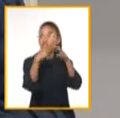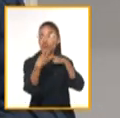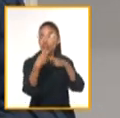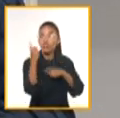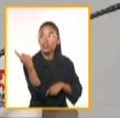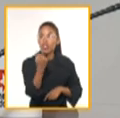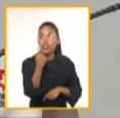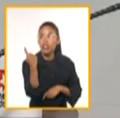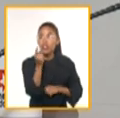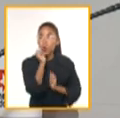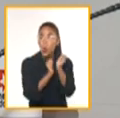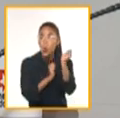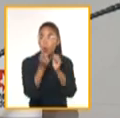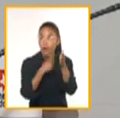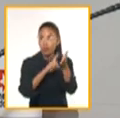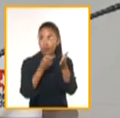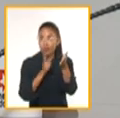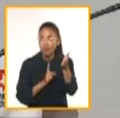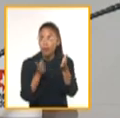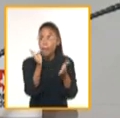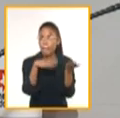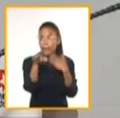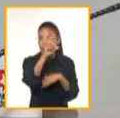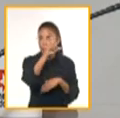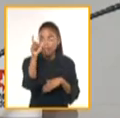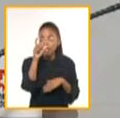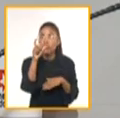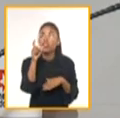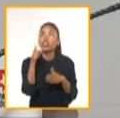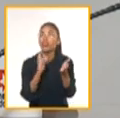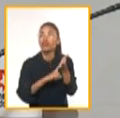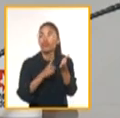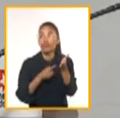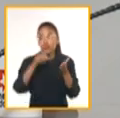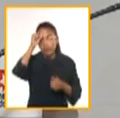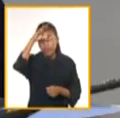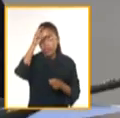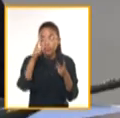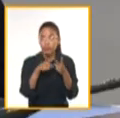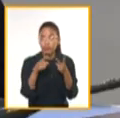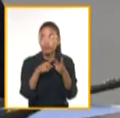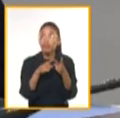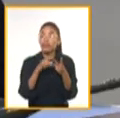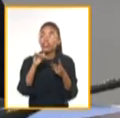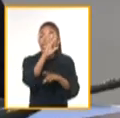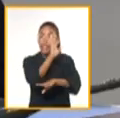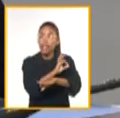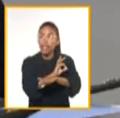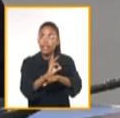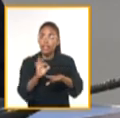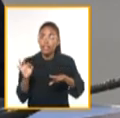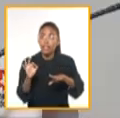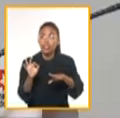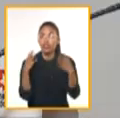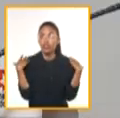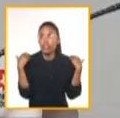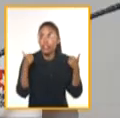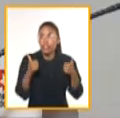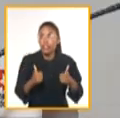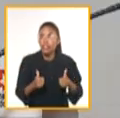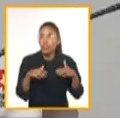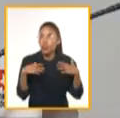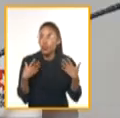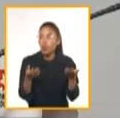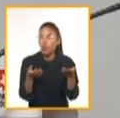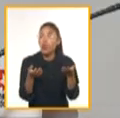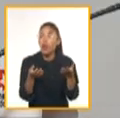Unión Eléctrica del Ministerio de Energía y Minas, el ingeniero Eleazar Moreno Ricardo, director de redes de